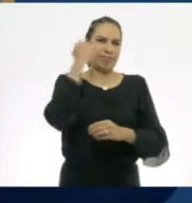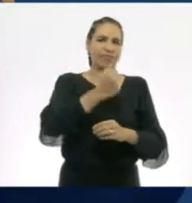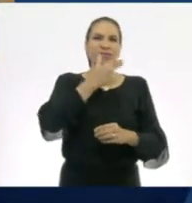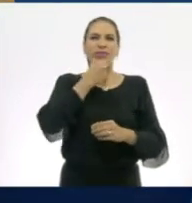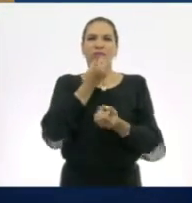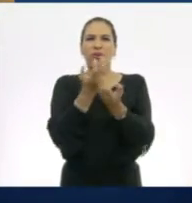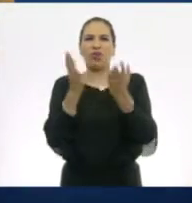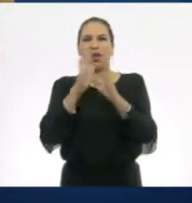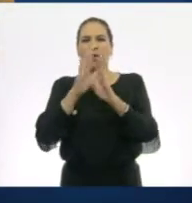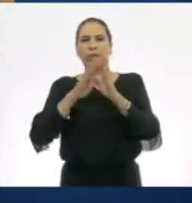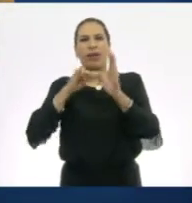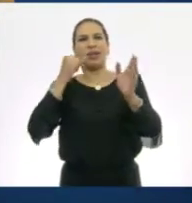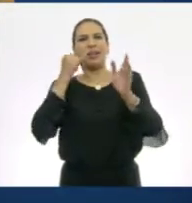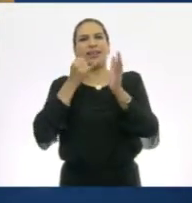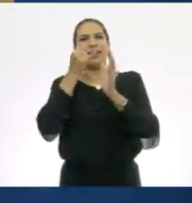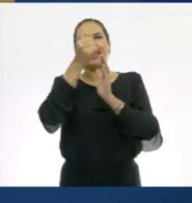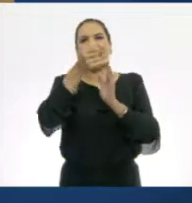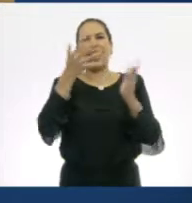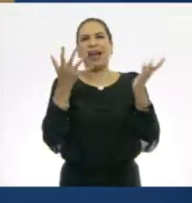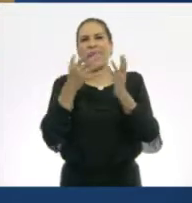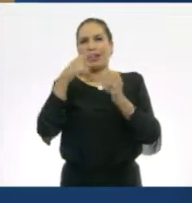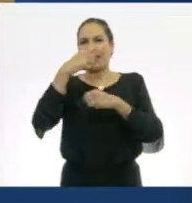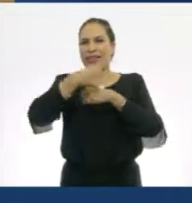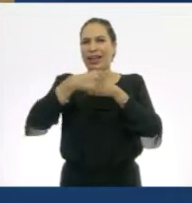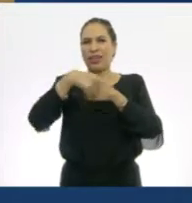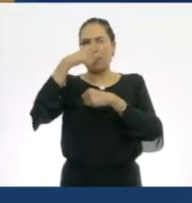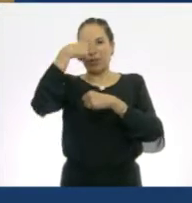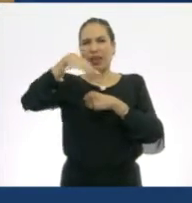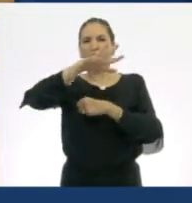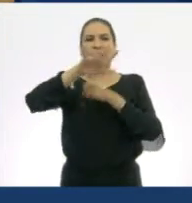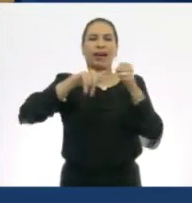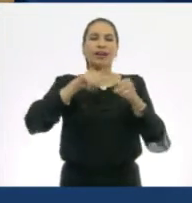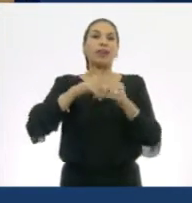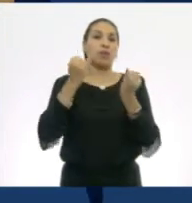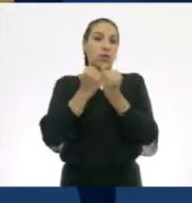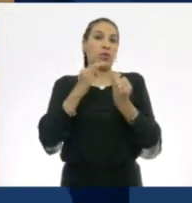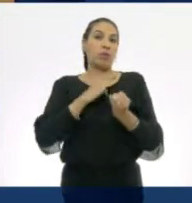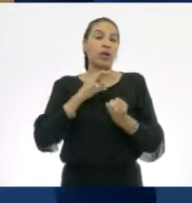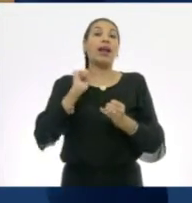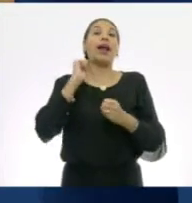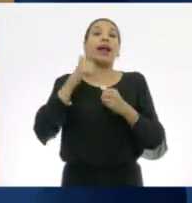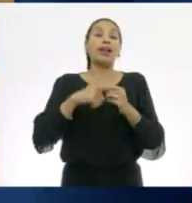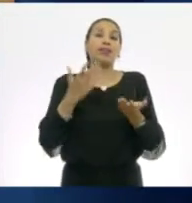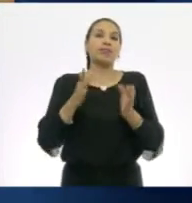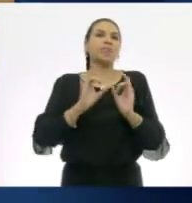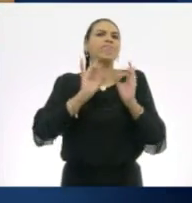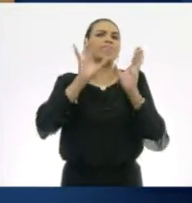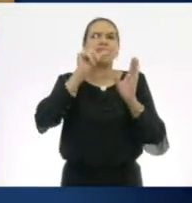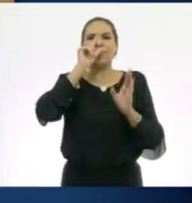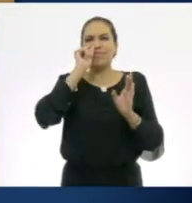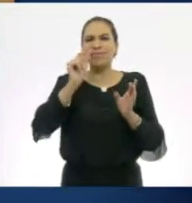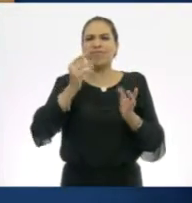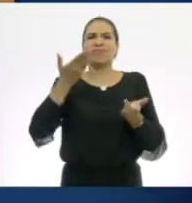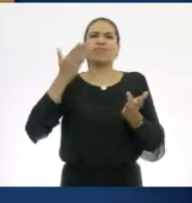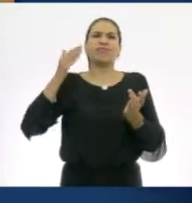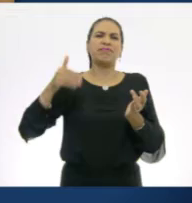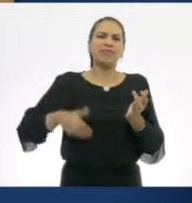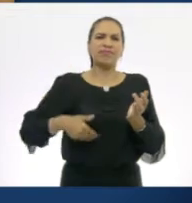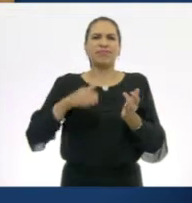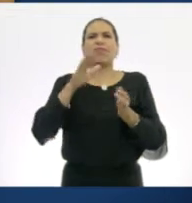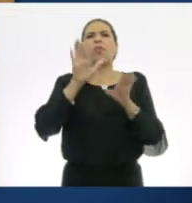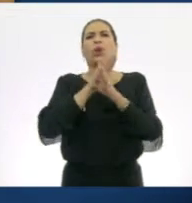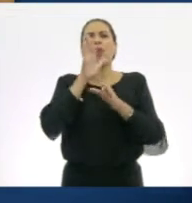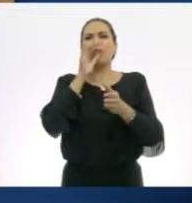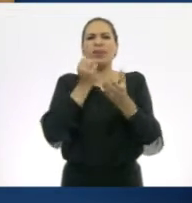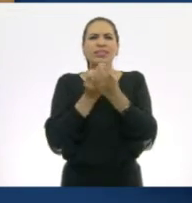pudieran hacerle algún daño a los animales, también de una manera oportunista, dependiendo de los accidentes, de que se quedaran